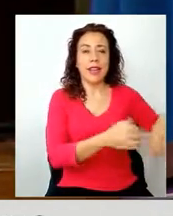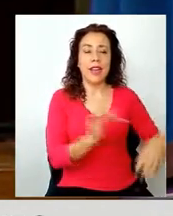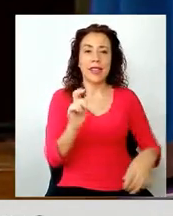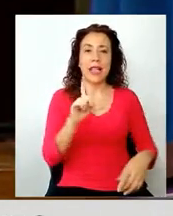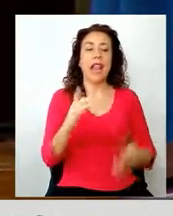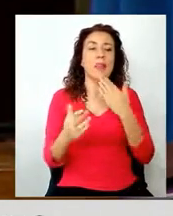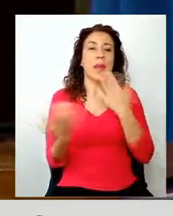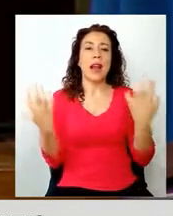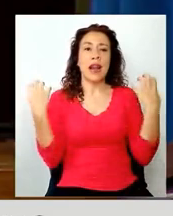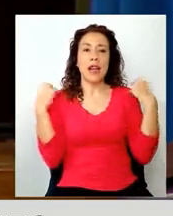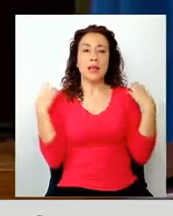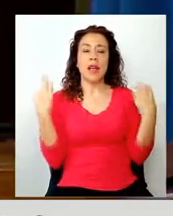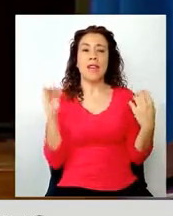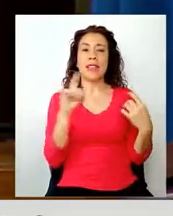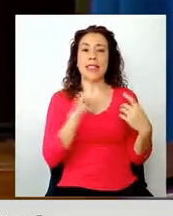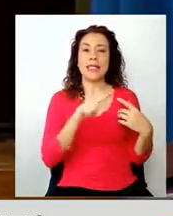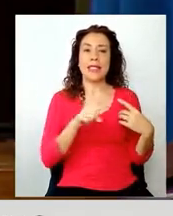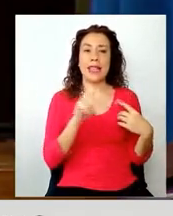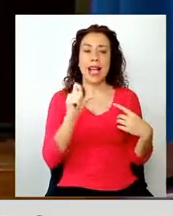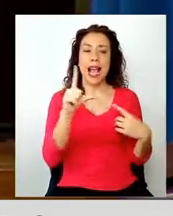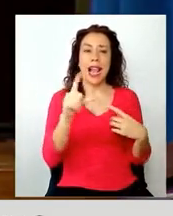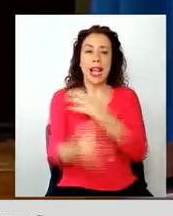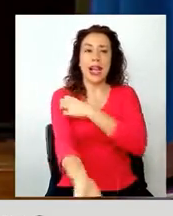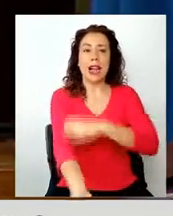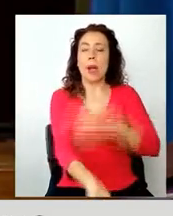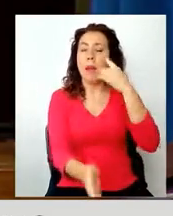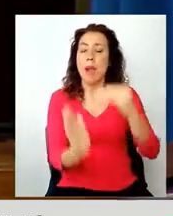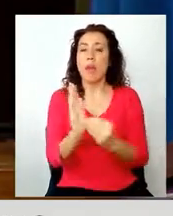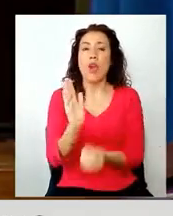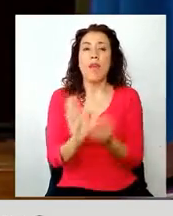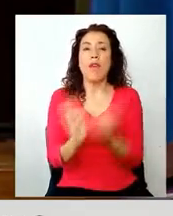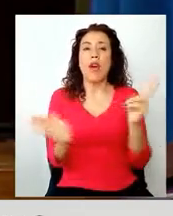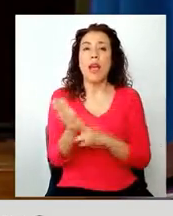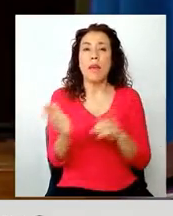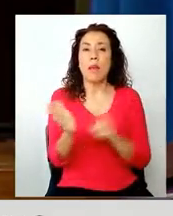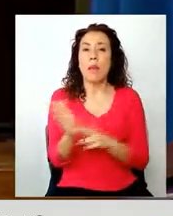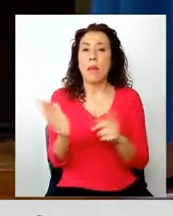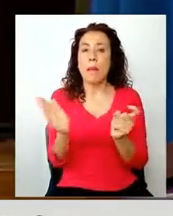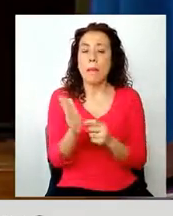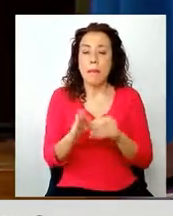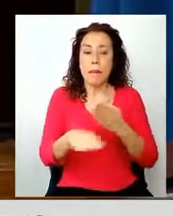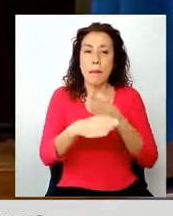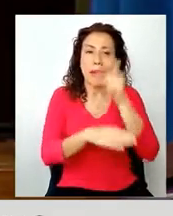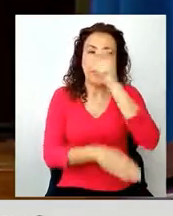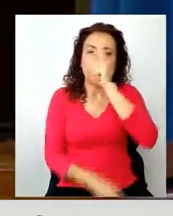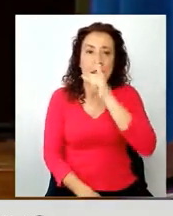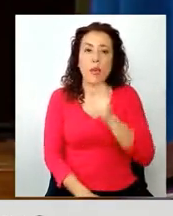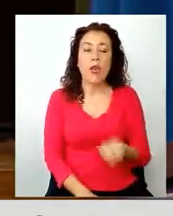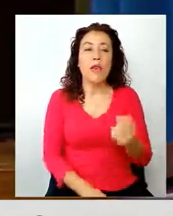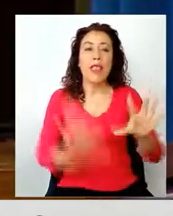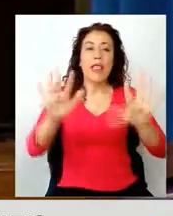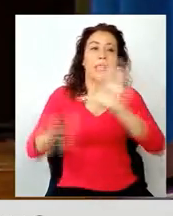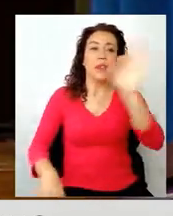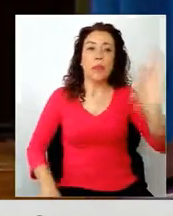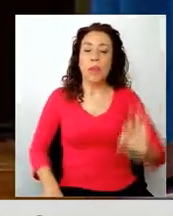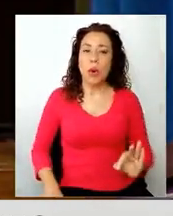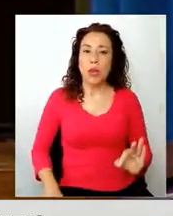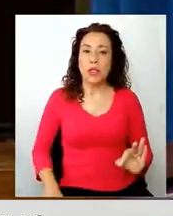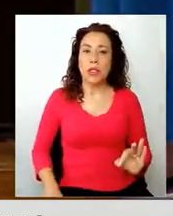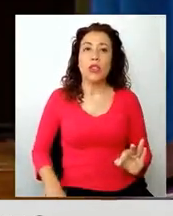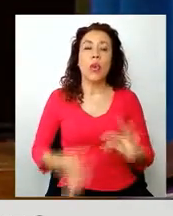fiscal regional para incorporar un nuevo impuesto a la producción del salmón con una tasa del 10% respecto de las ganancias